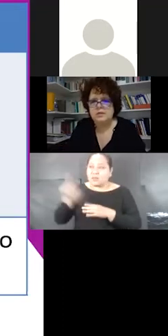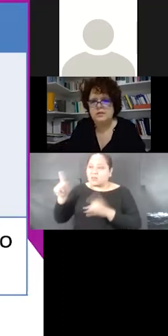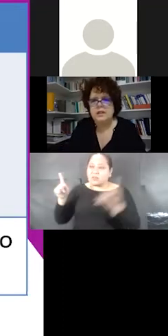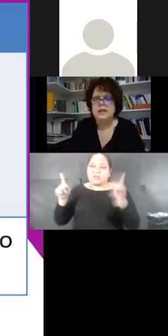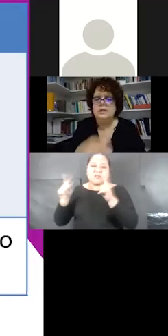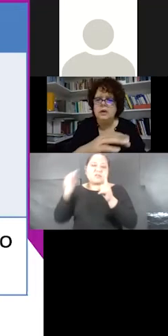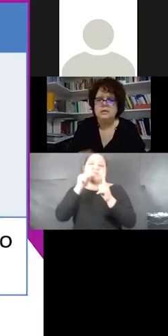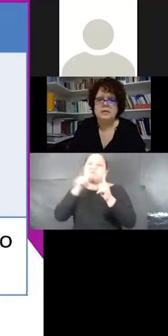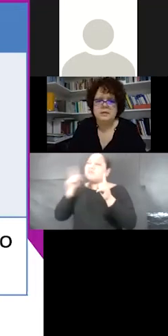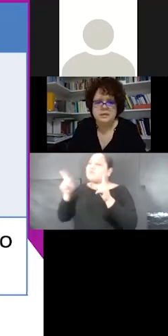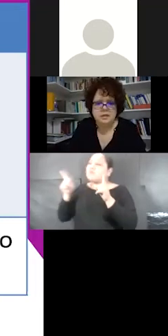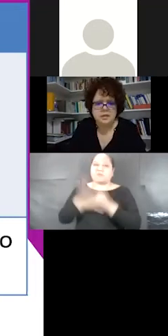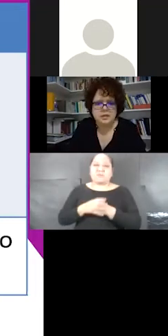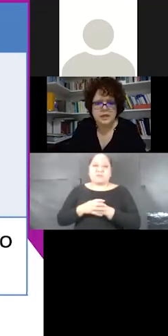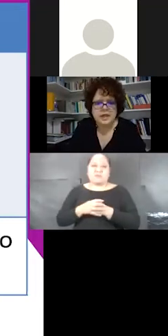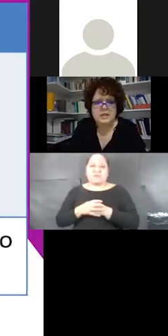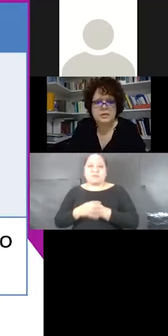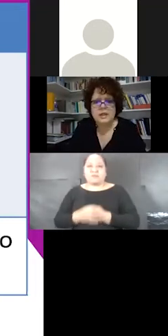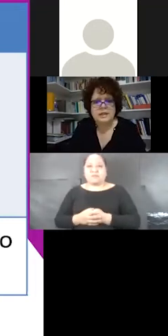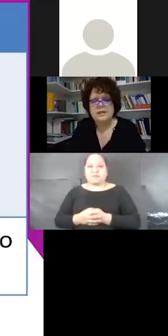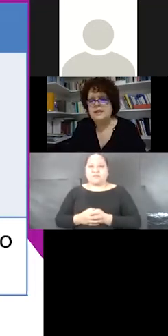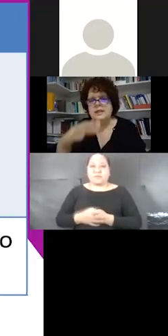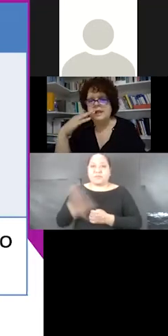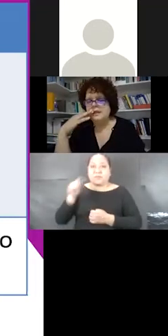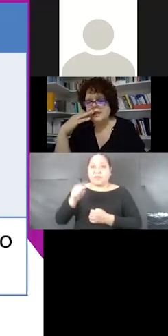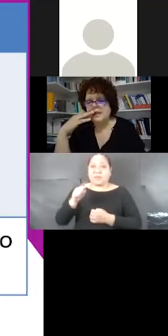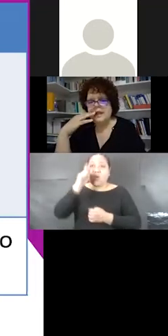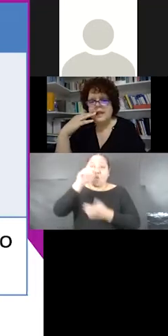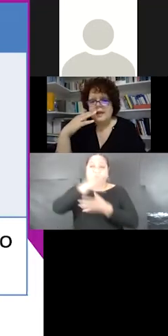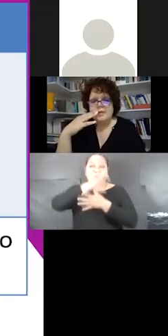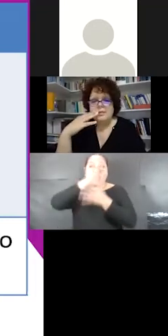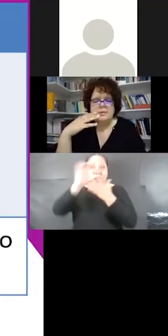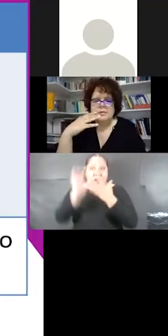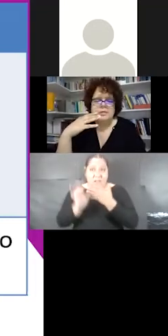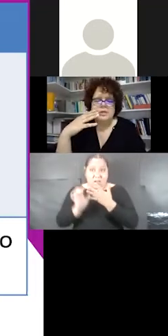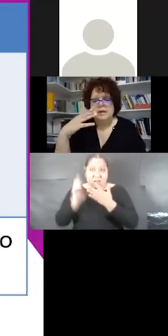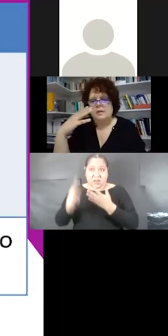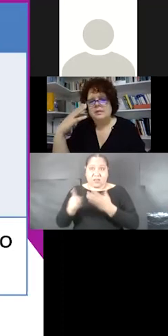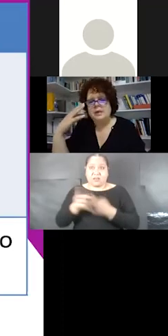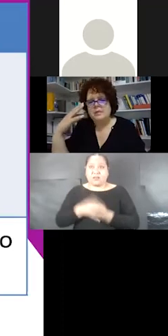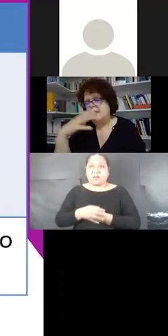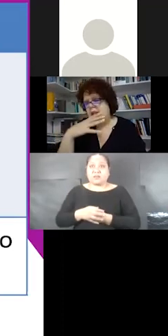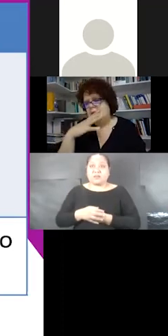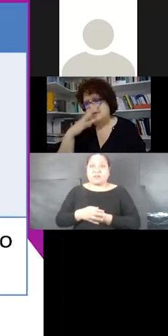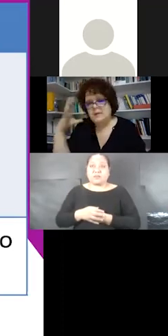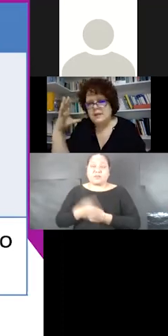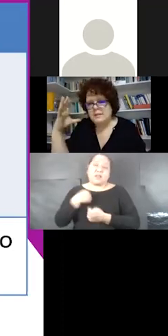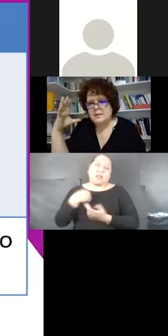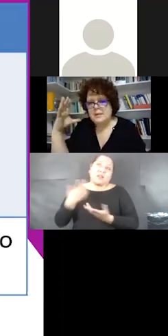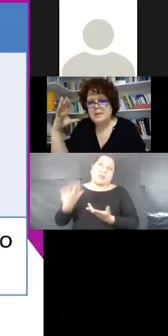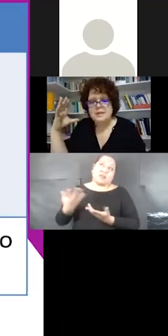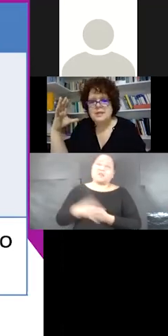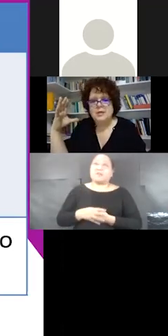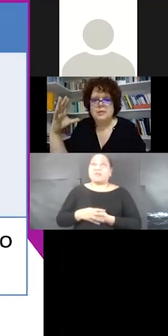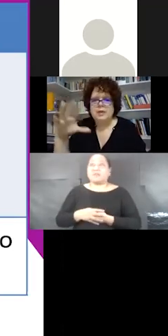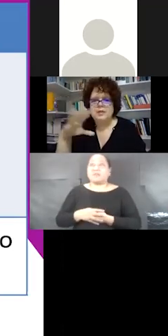señalización, ¿no? Se dirige al lugar establecido. Es una de las características, no sé, a mí en la que más me llama